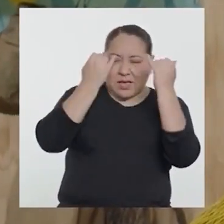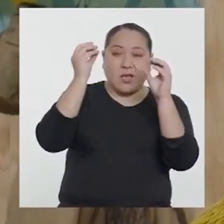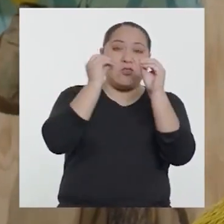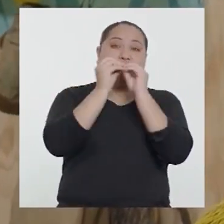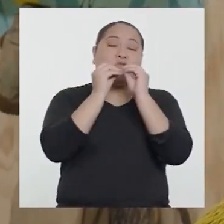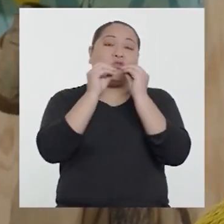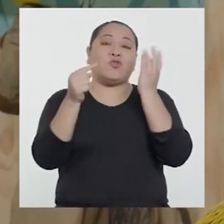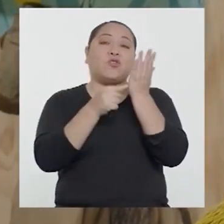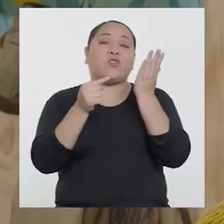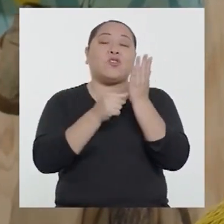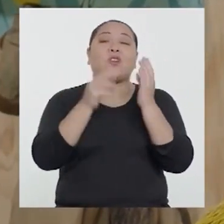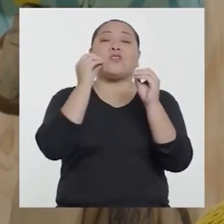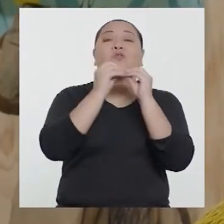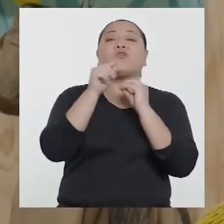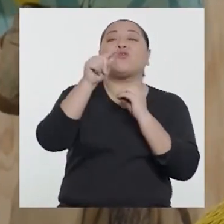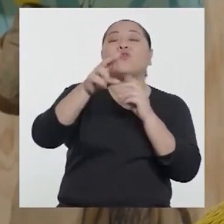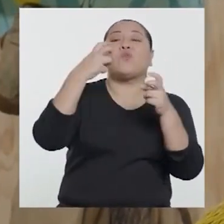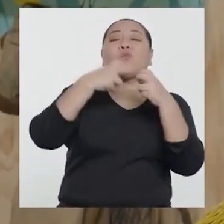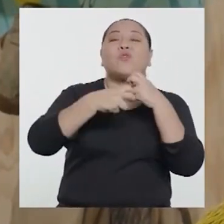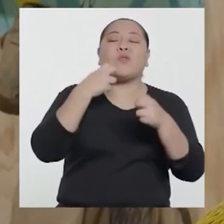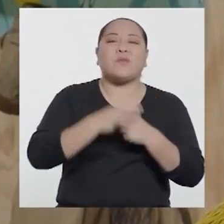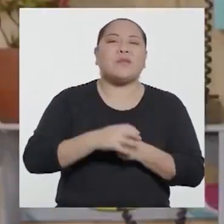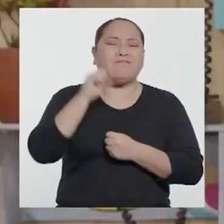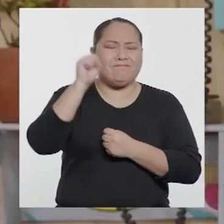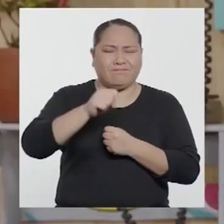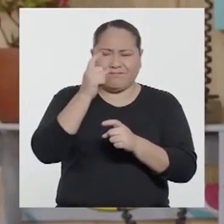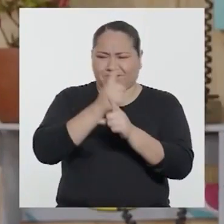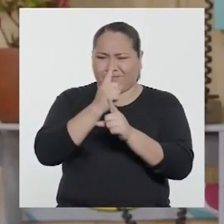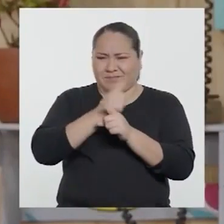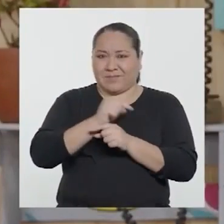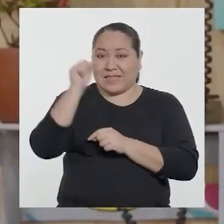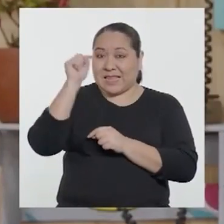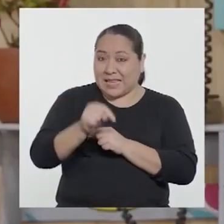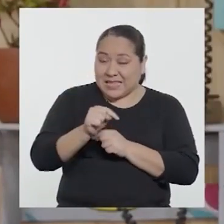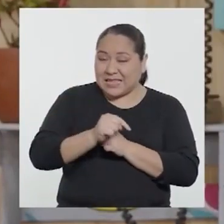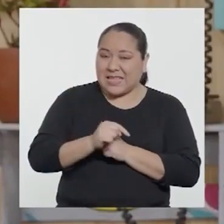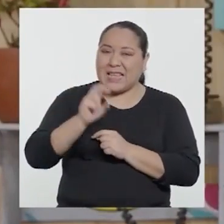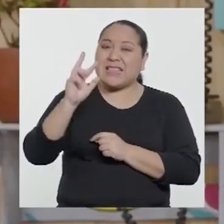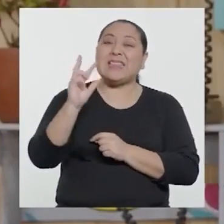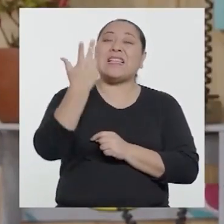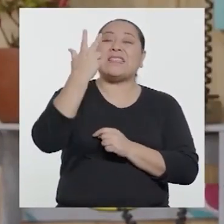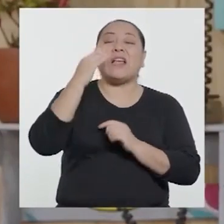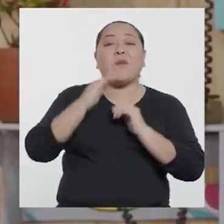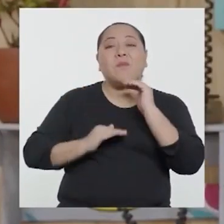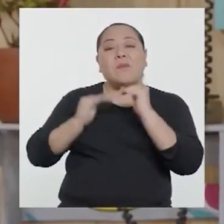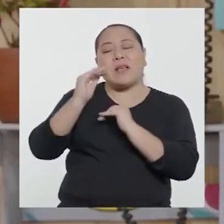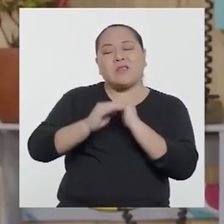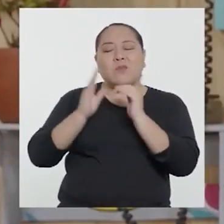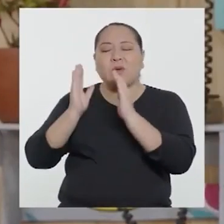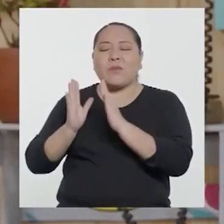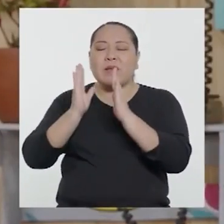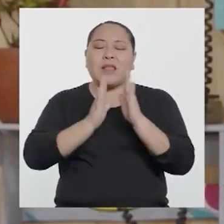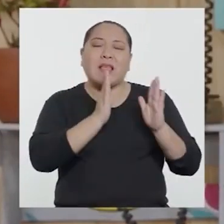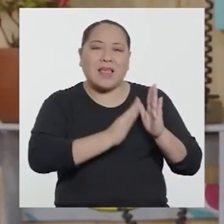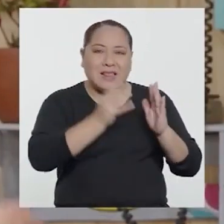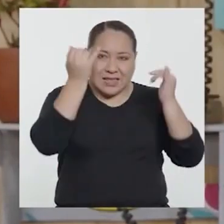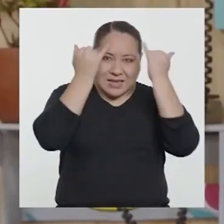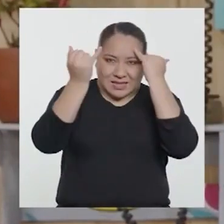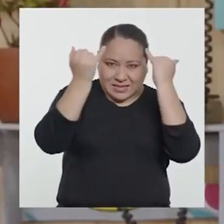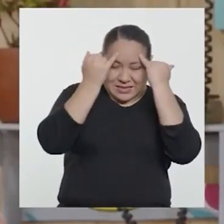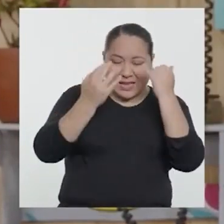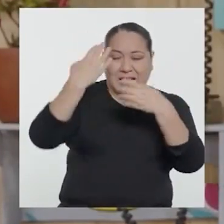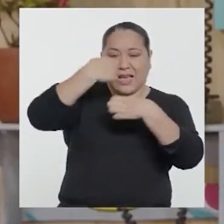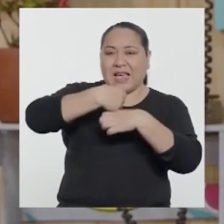de la solución tecnológica que resolverá su problema. Así es. Este es el tercer paso para organizar